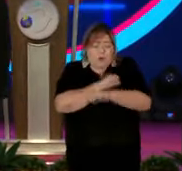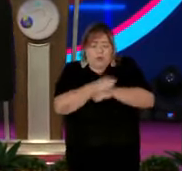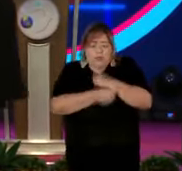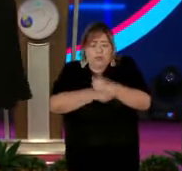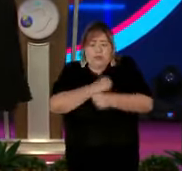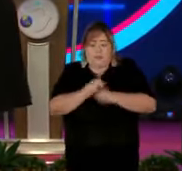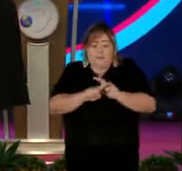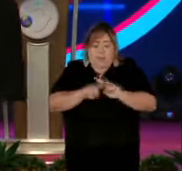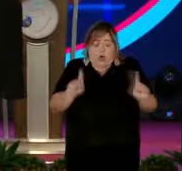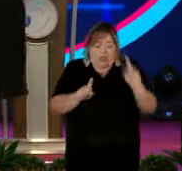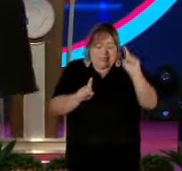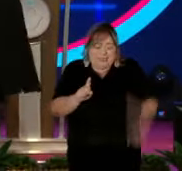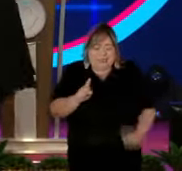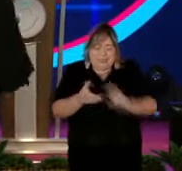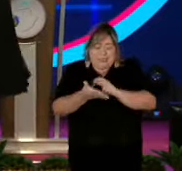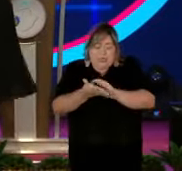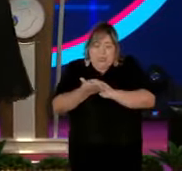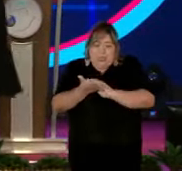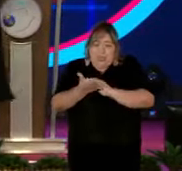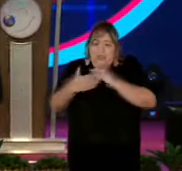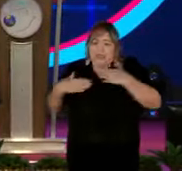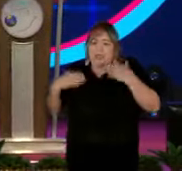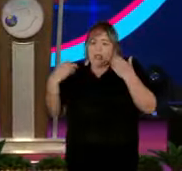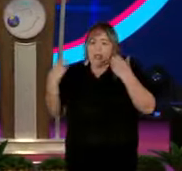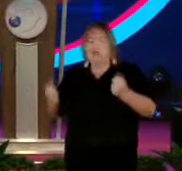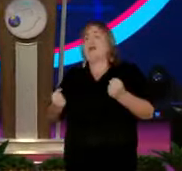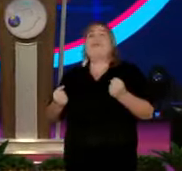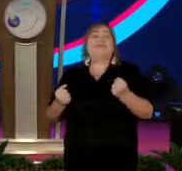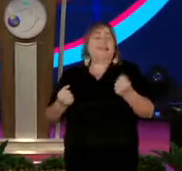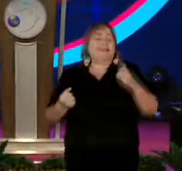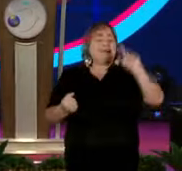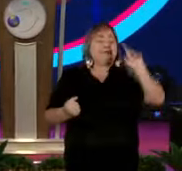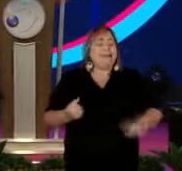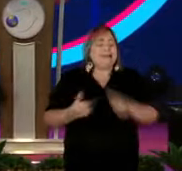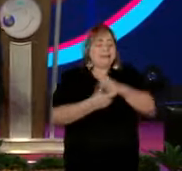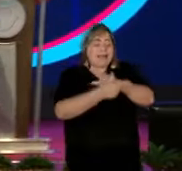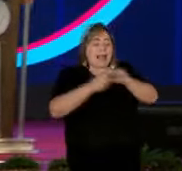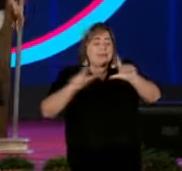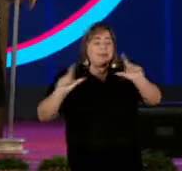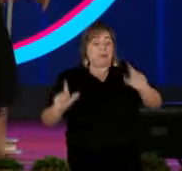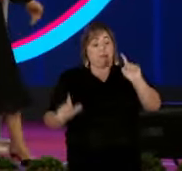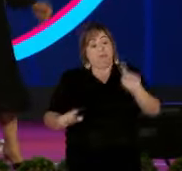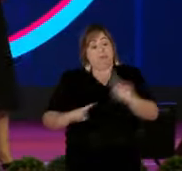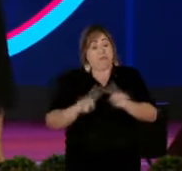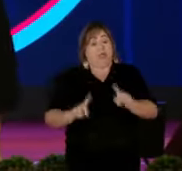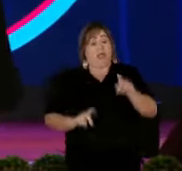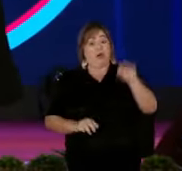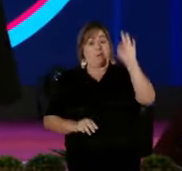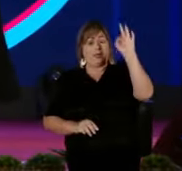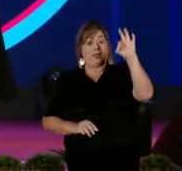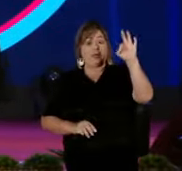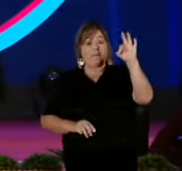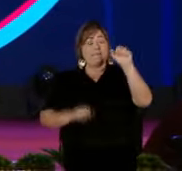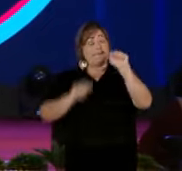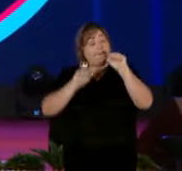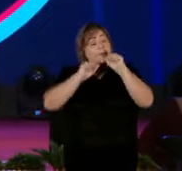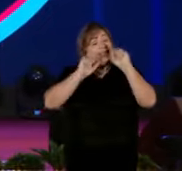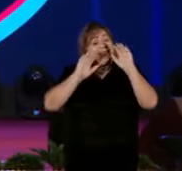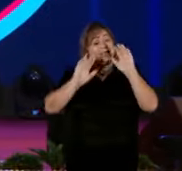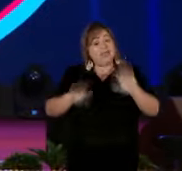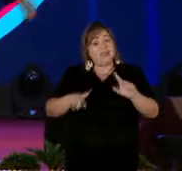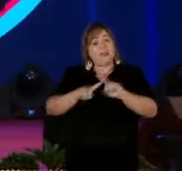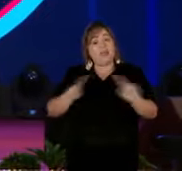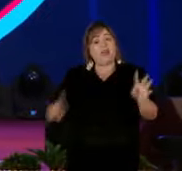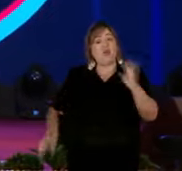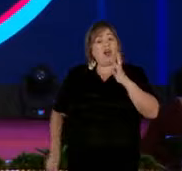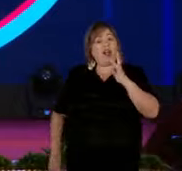sido sanados, pero cantan, no han sido libertados, pero predican, no han sido bendecidos por el Señor, pero